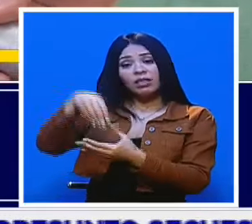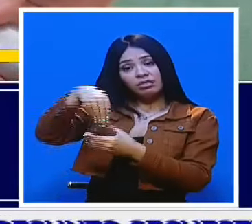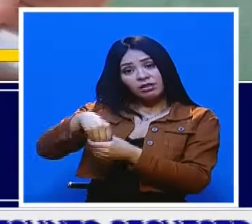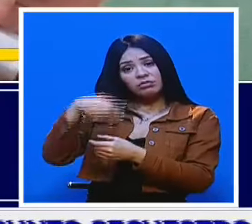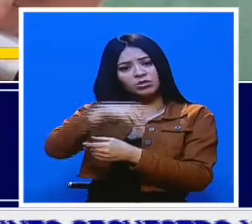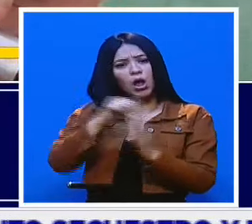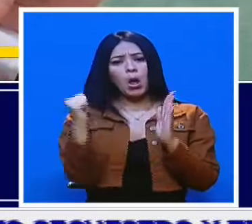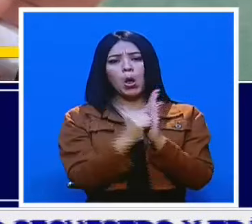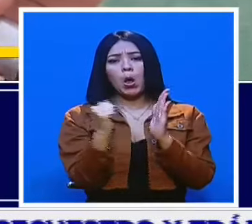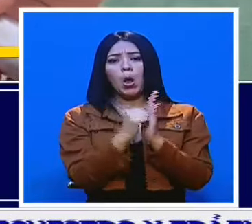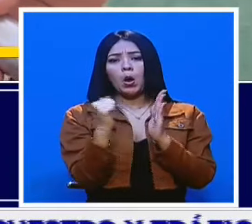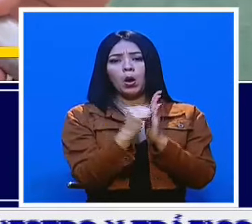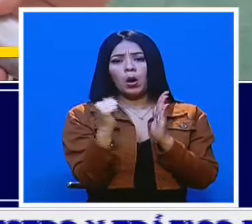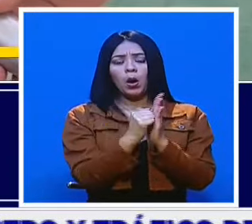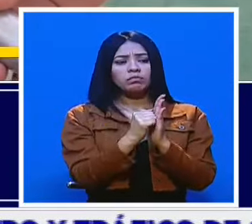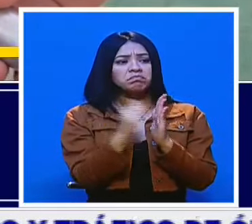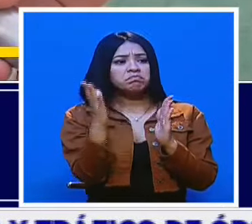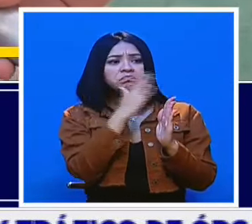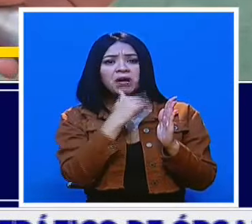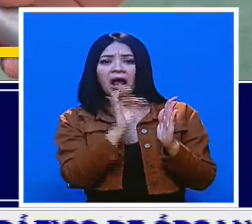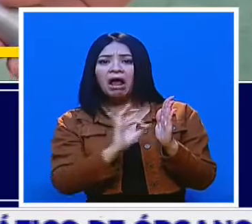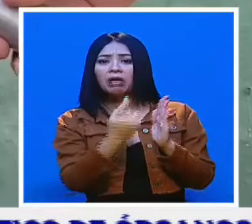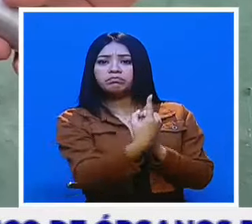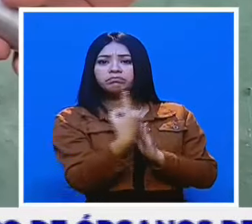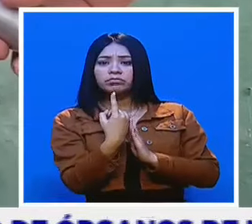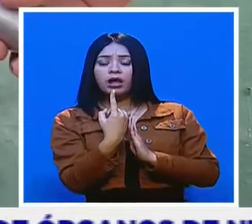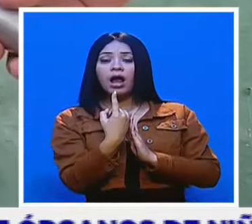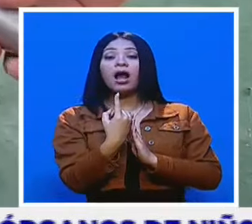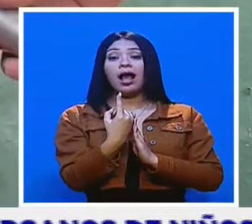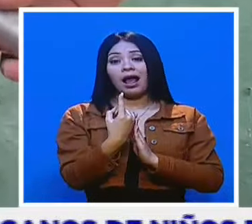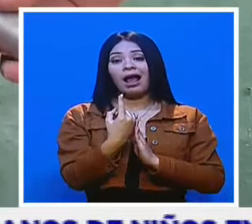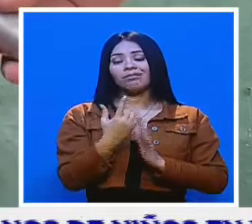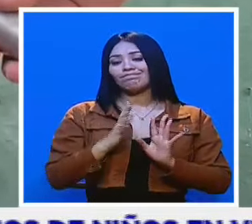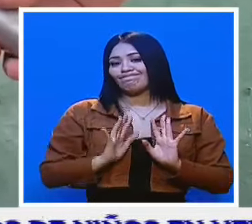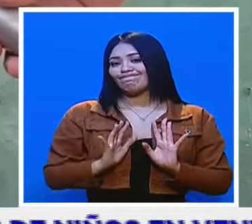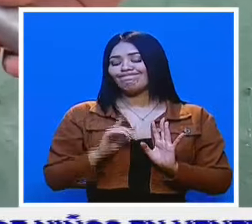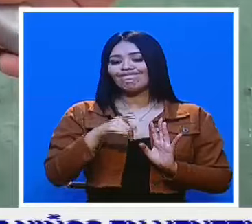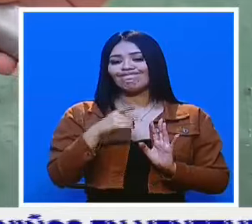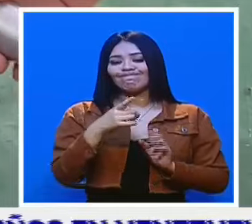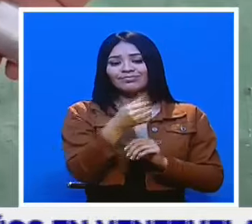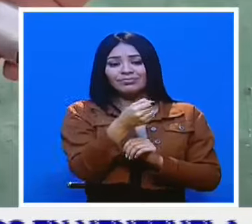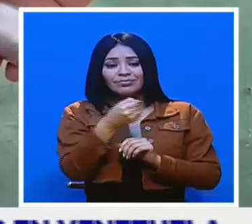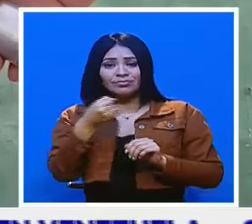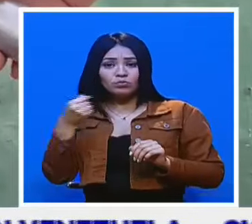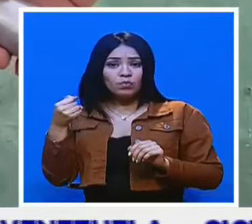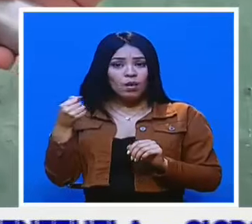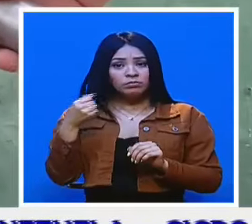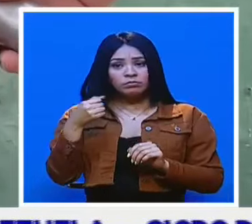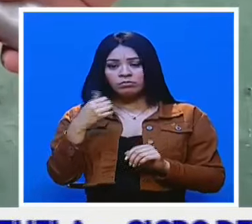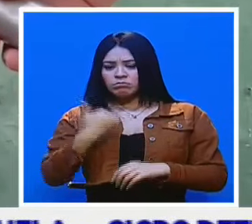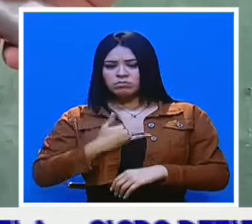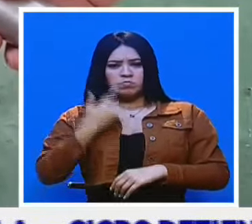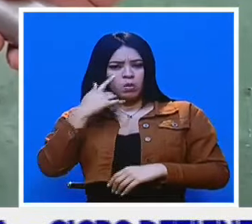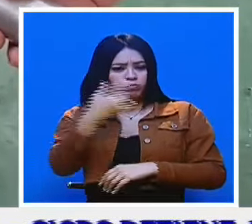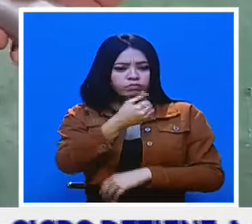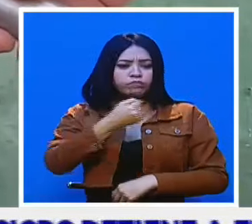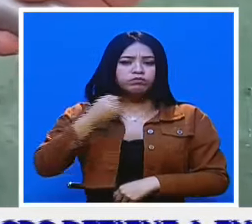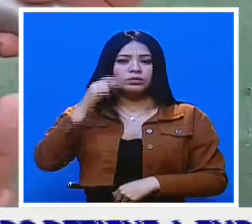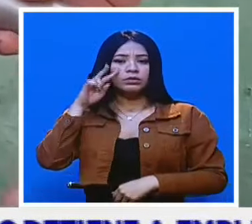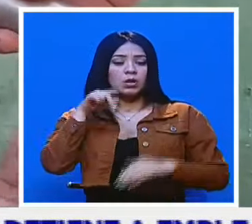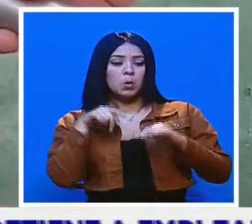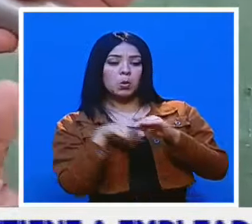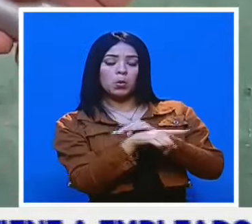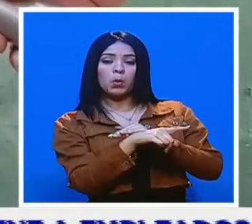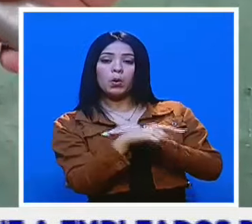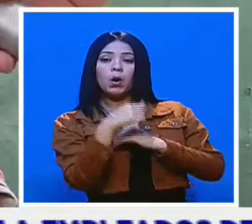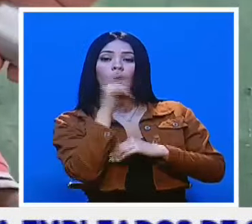estuvimos tocando y en vista de que no abrió, bueno, pues salimos a abrirle la puerta a ver y cuando entramos nos encontramos la sorpresa